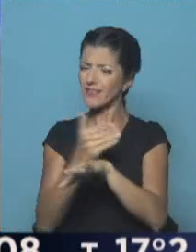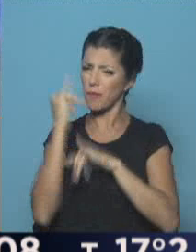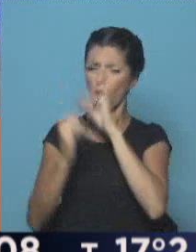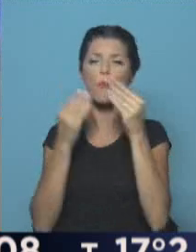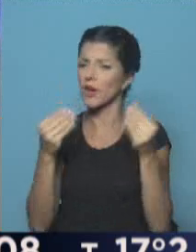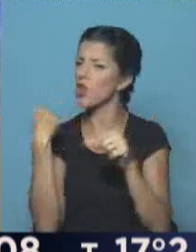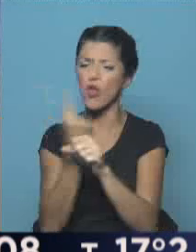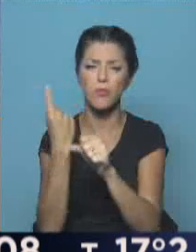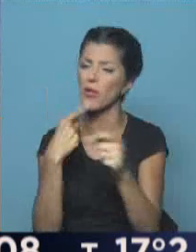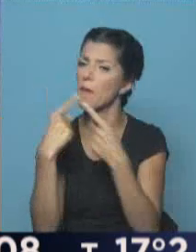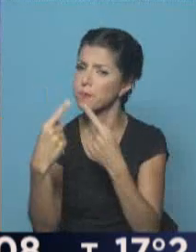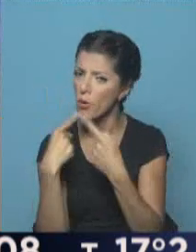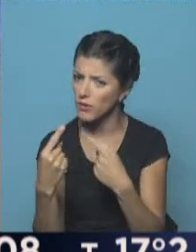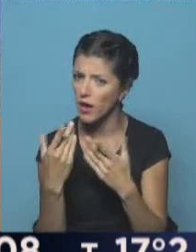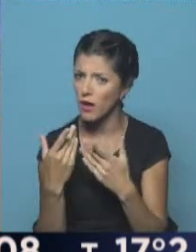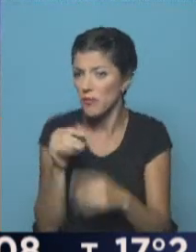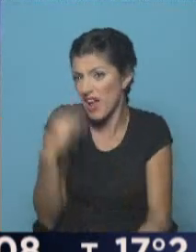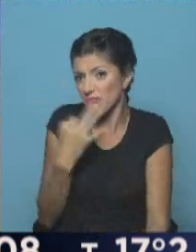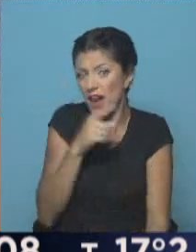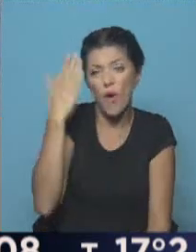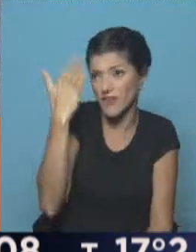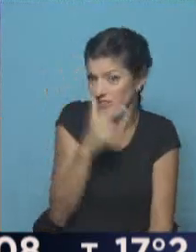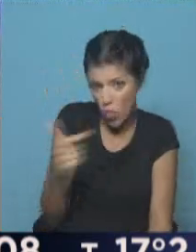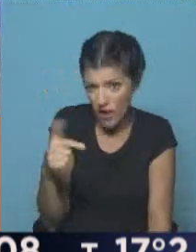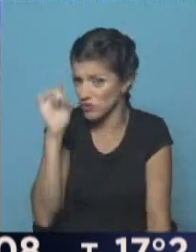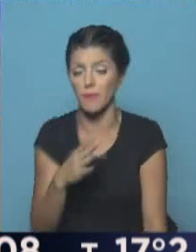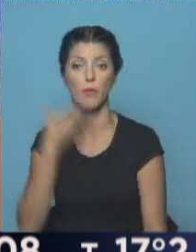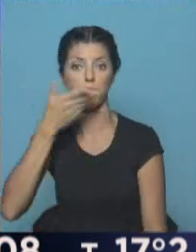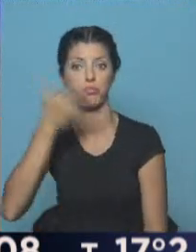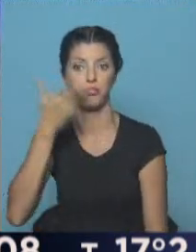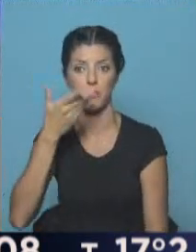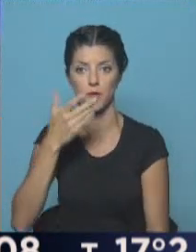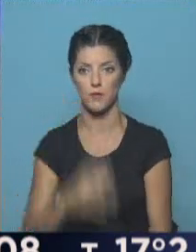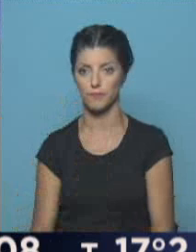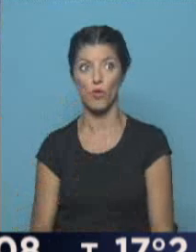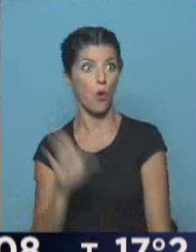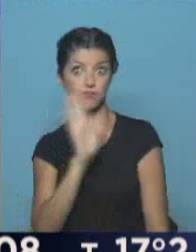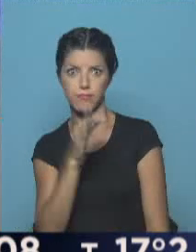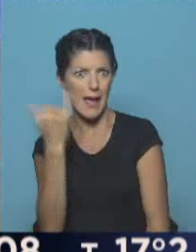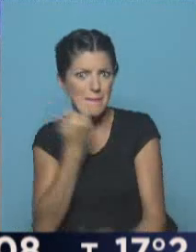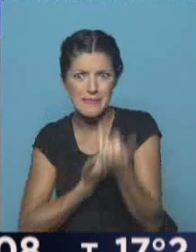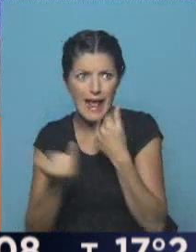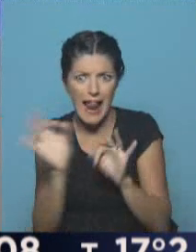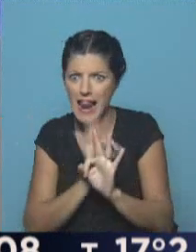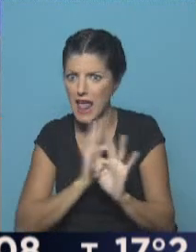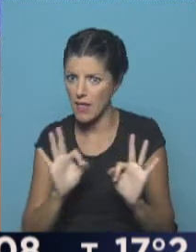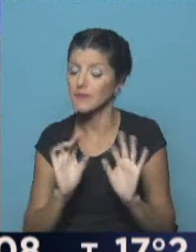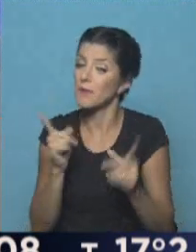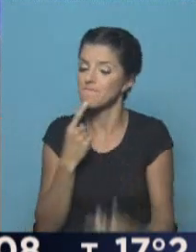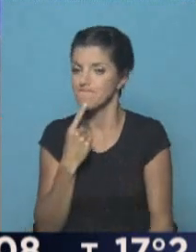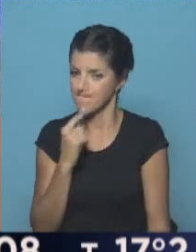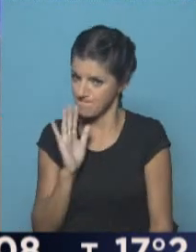fue un monólogo, no se trató de una conferencia. No, no se explicó, Román, y además quedan muchas